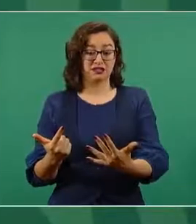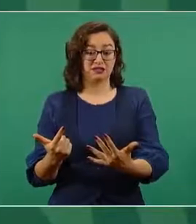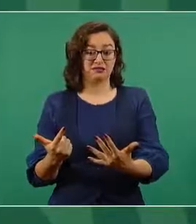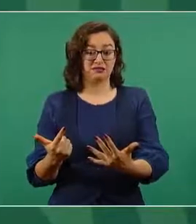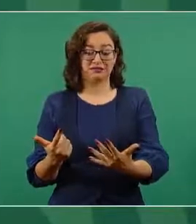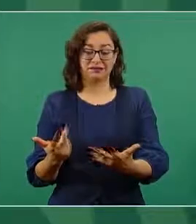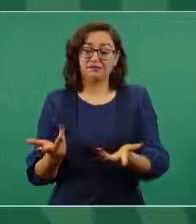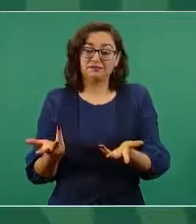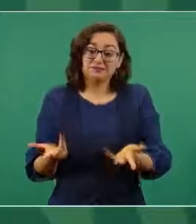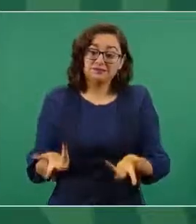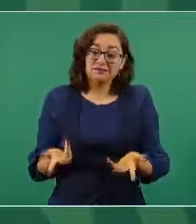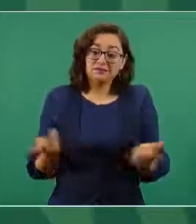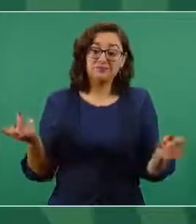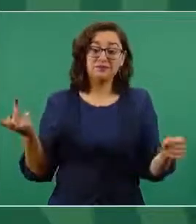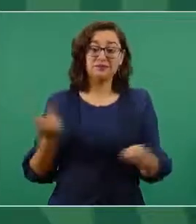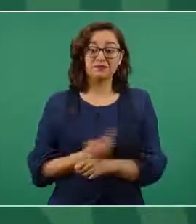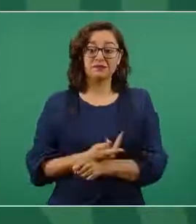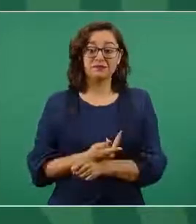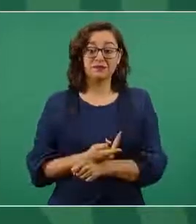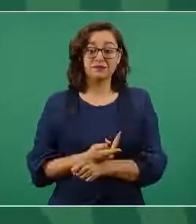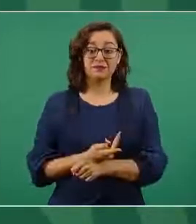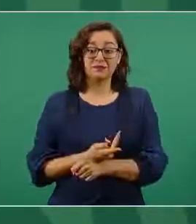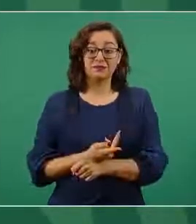Entonces, ahora